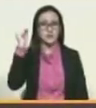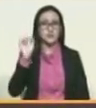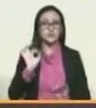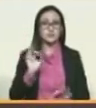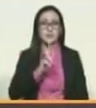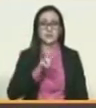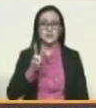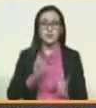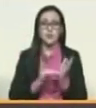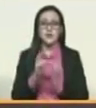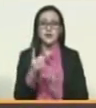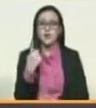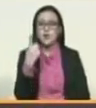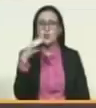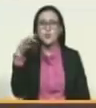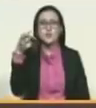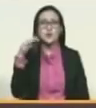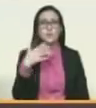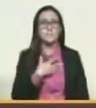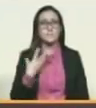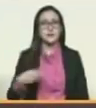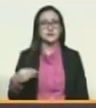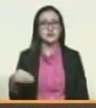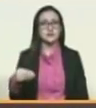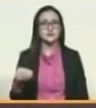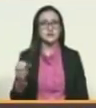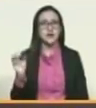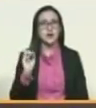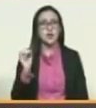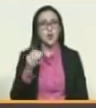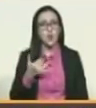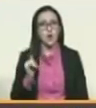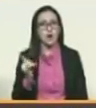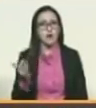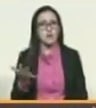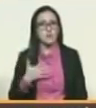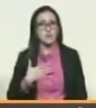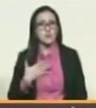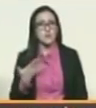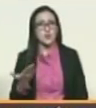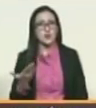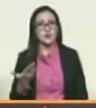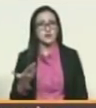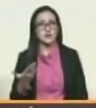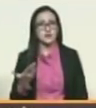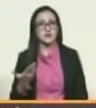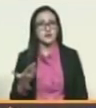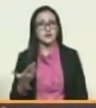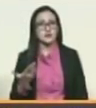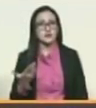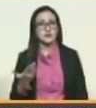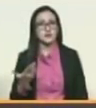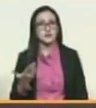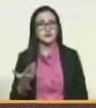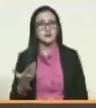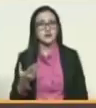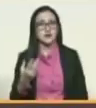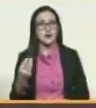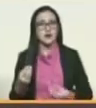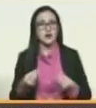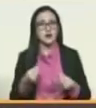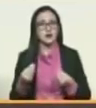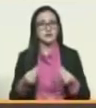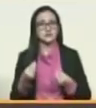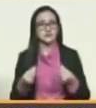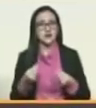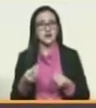abril, ¿solo habrá una elección presidencial o hay todavía la oportunidad y la posibilidad técnica, inclusive, de hacer estos